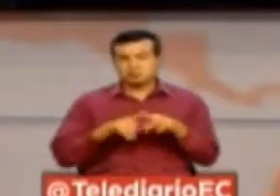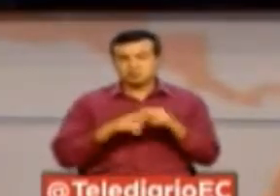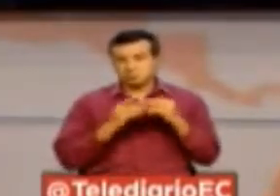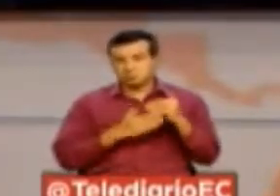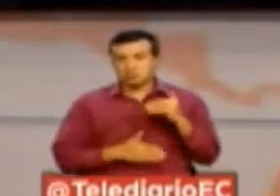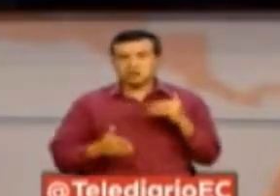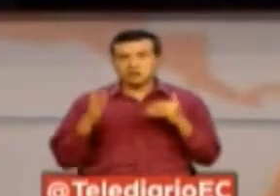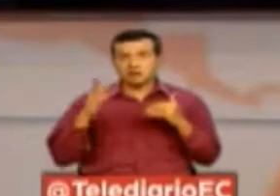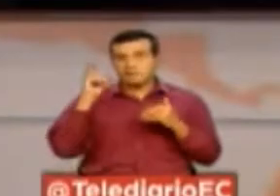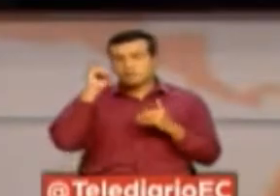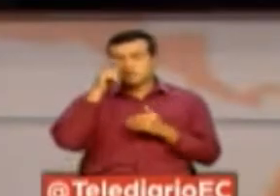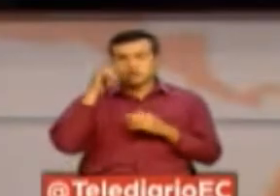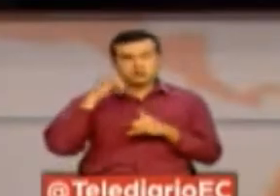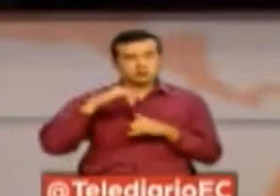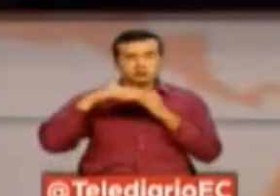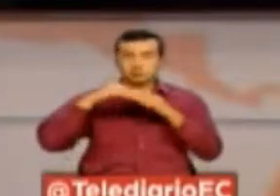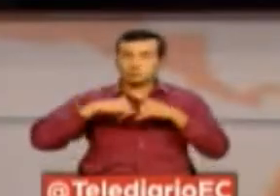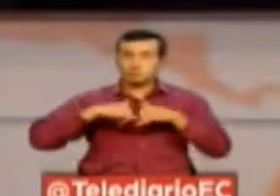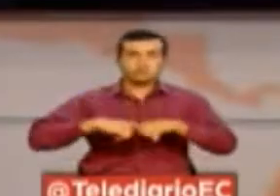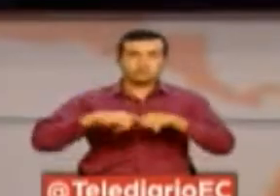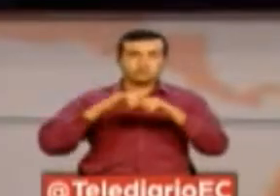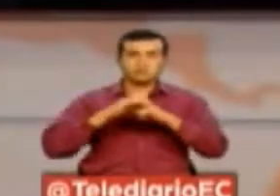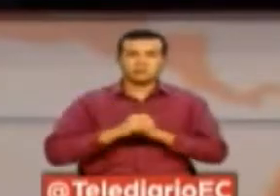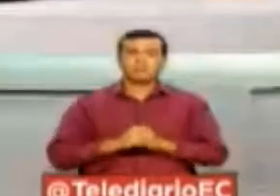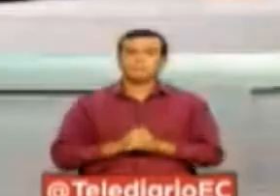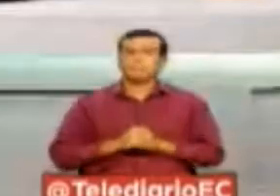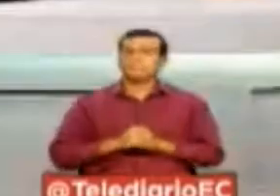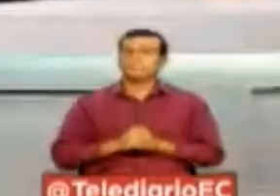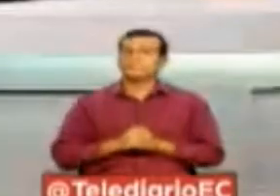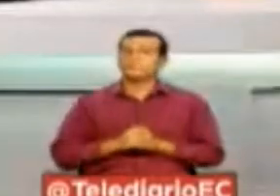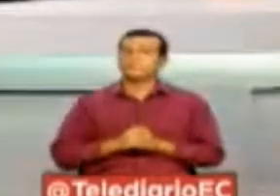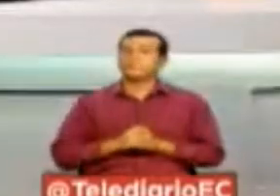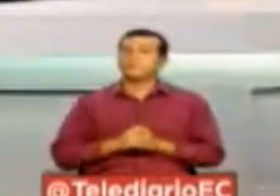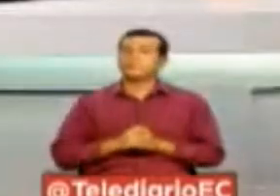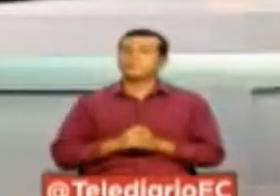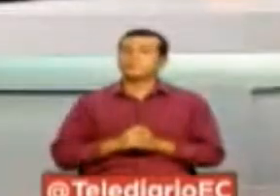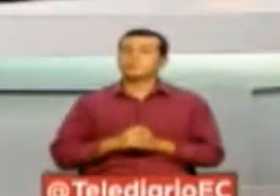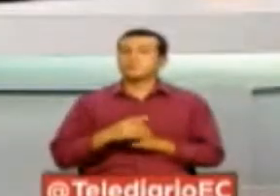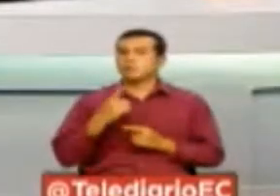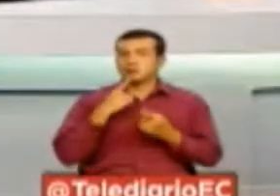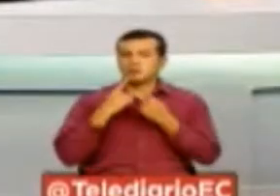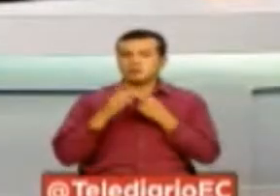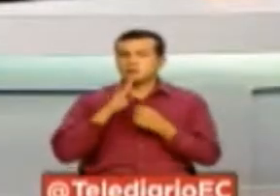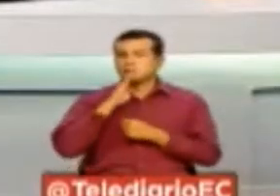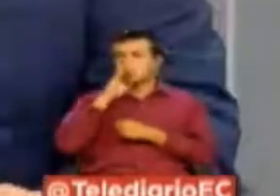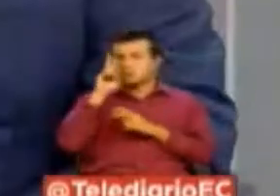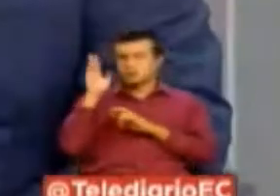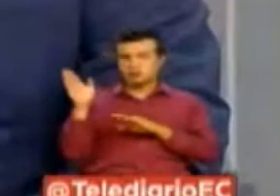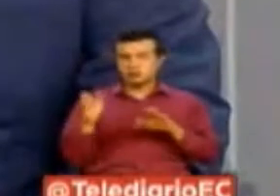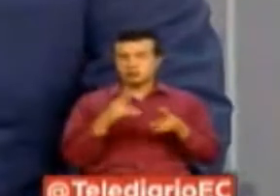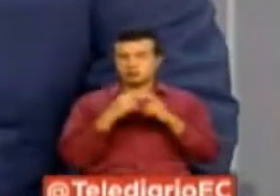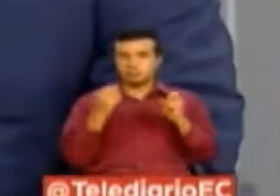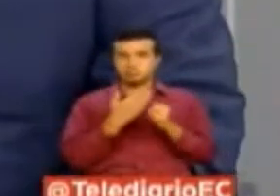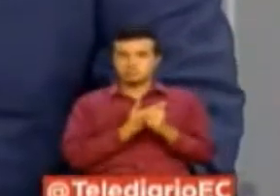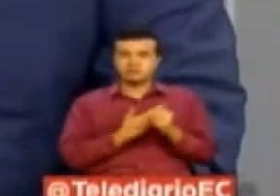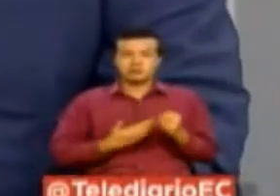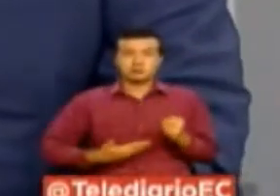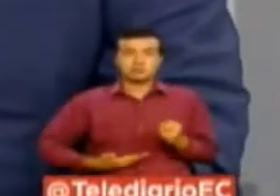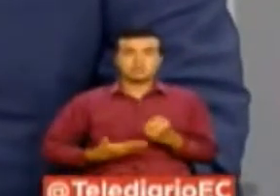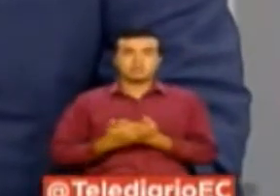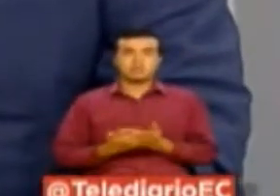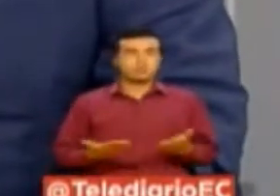para que la fiscalía continúe con el proceso corresponde inistro imposible imposible concluir el diálogo sin pasar a otro tema el ex presidente